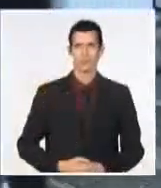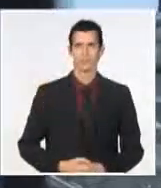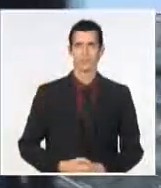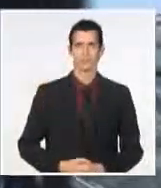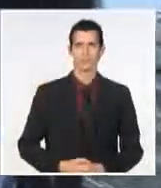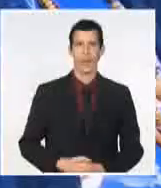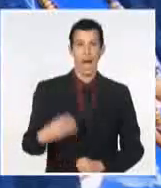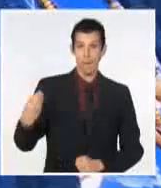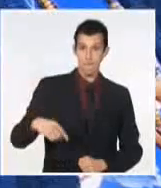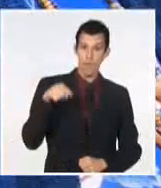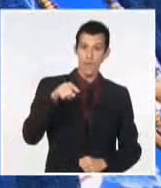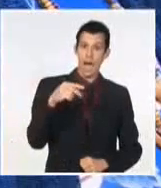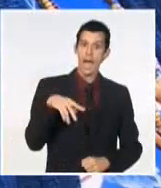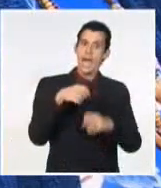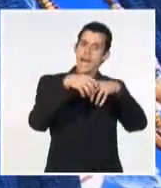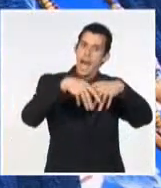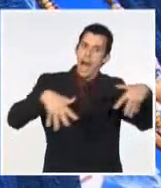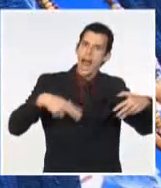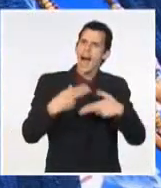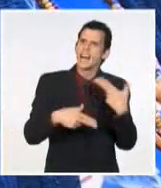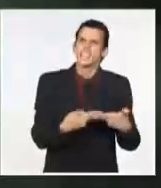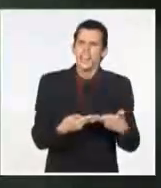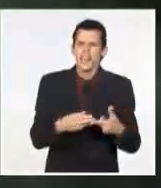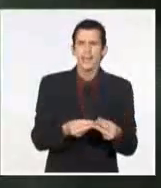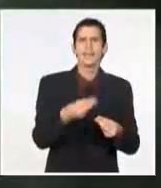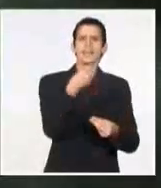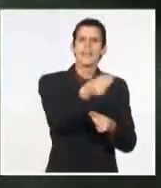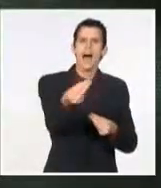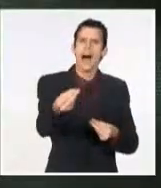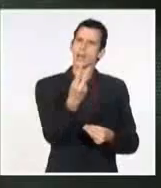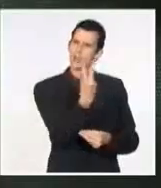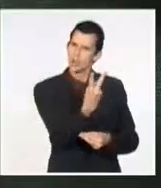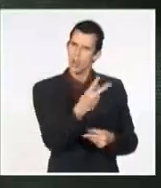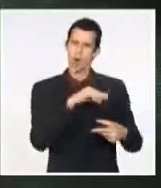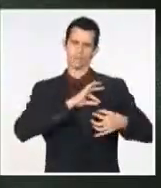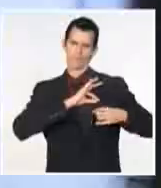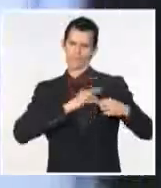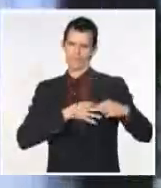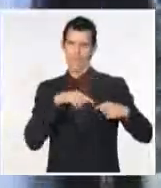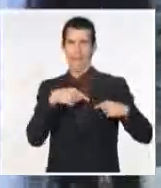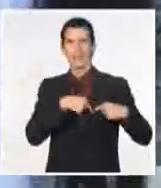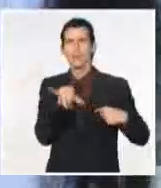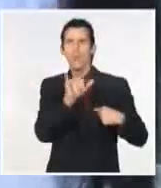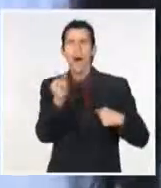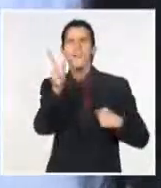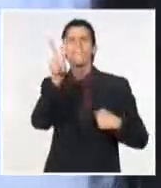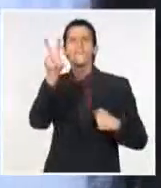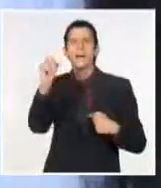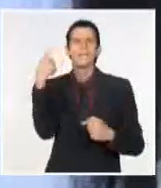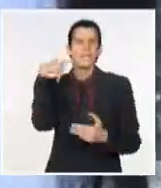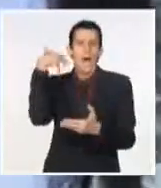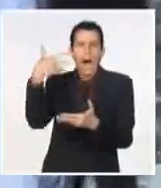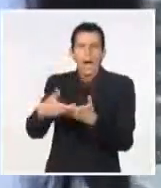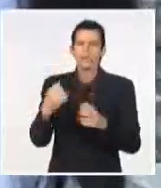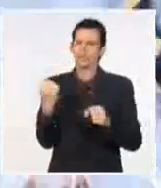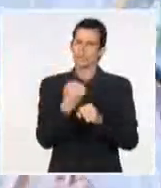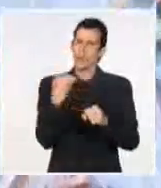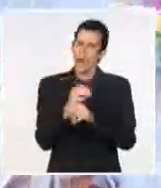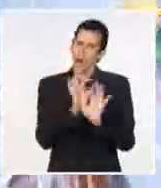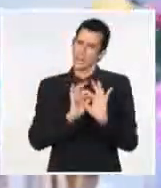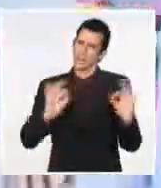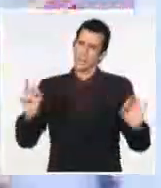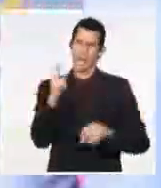la distinción Rafael María de Mendive a dos educadores que han mantenido por más de 20 años una extraordinaria labor en el